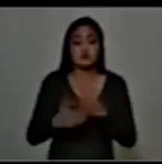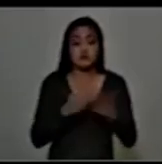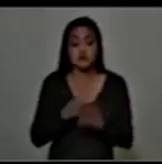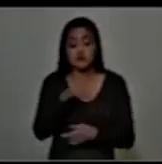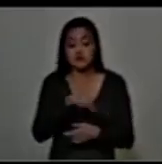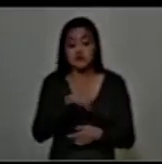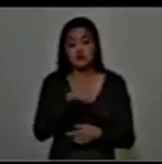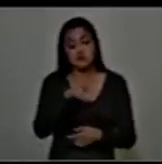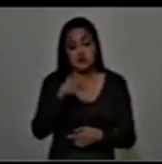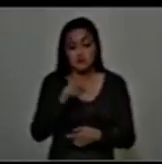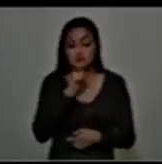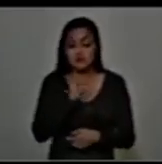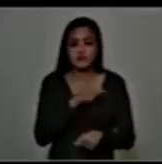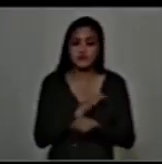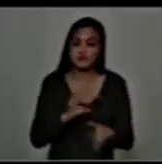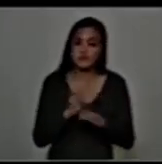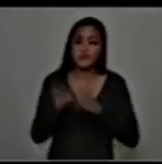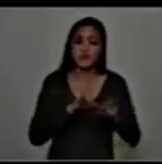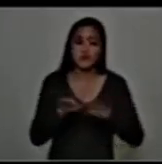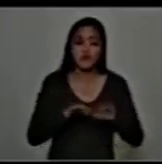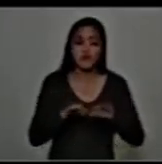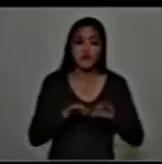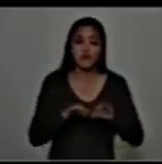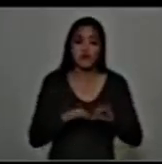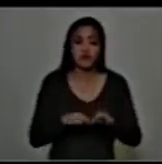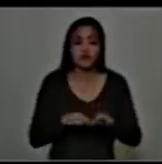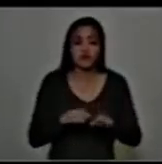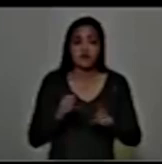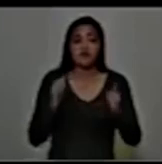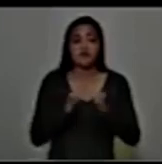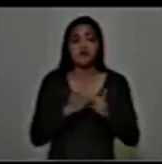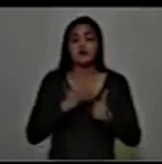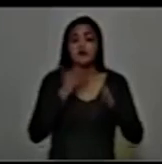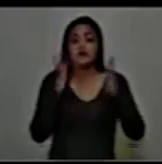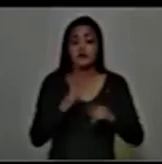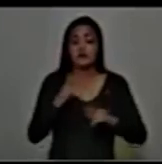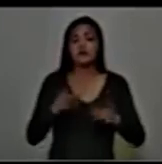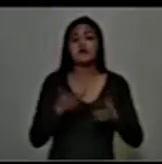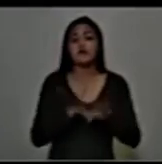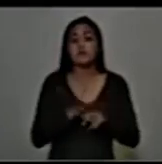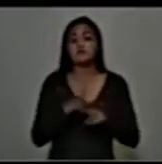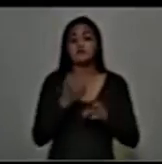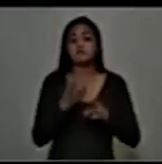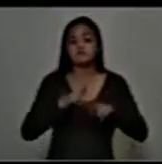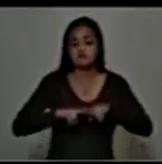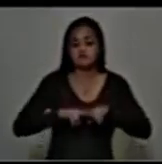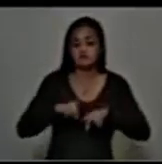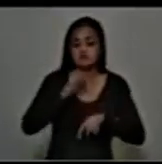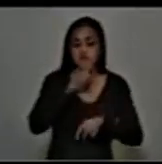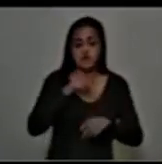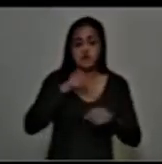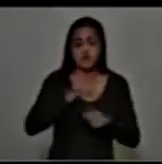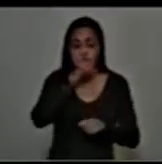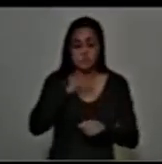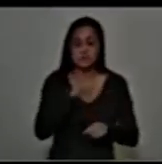sumado a la valiosa información proporcionada por Pemex a través de su